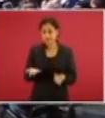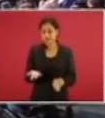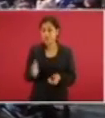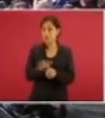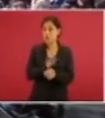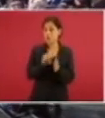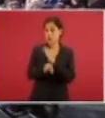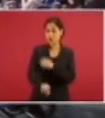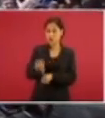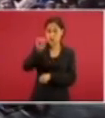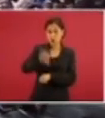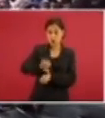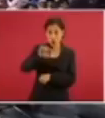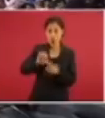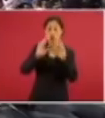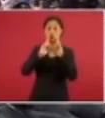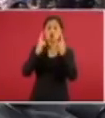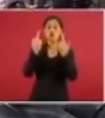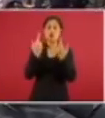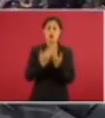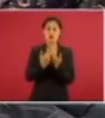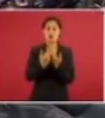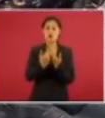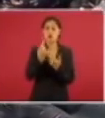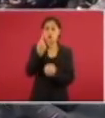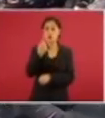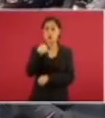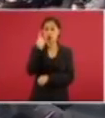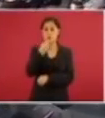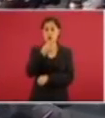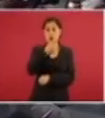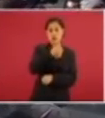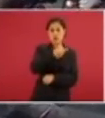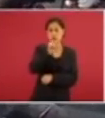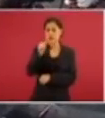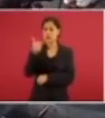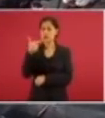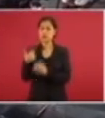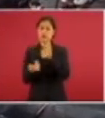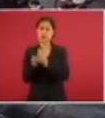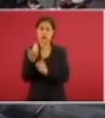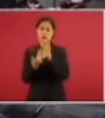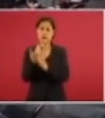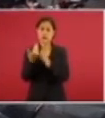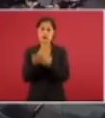que tarda por lo general una hora, de 6 a 7 de la mañana que el tema es seguridad